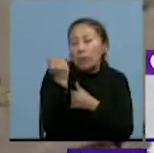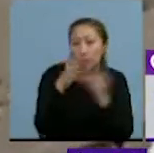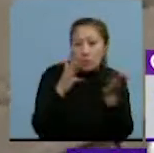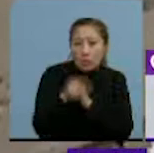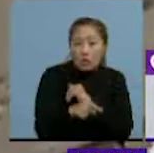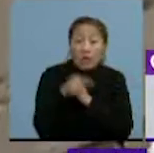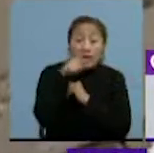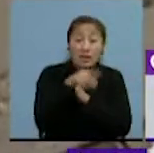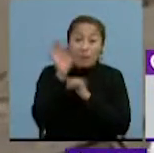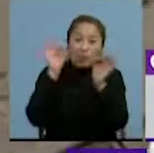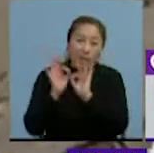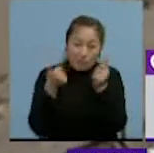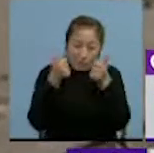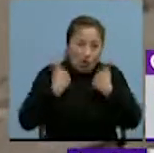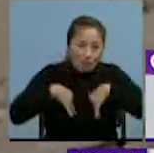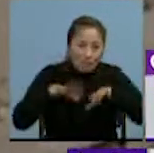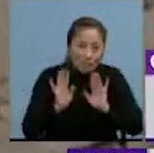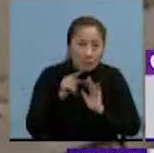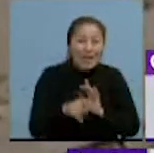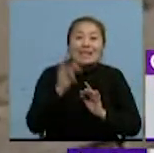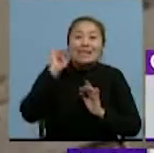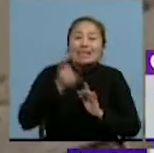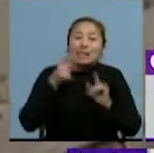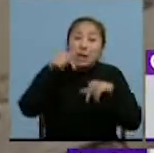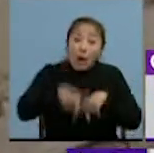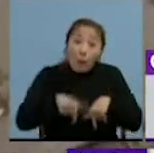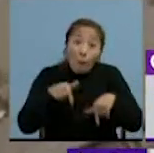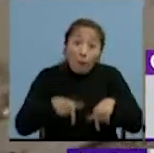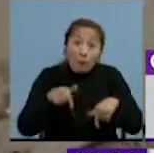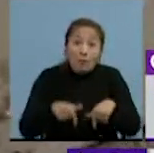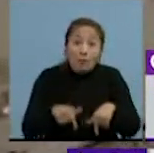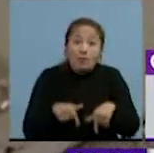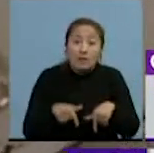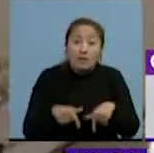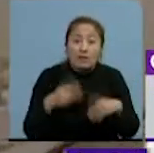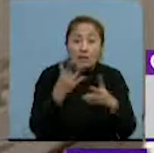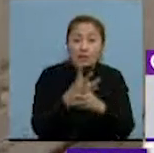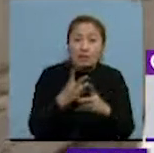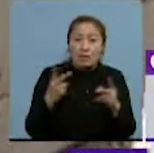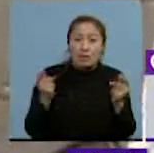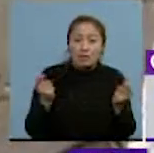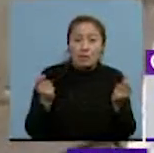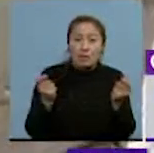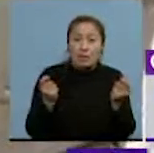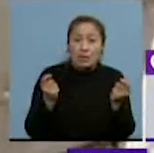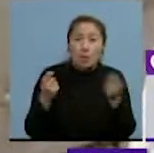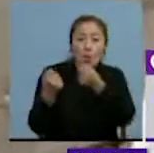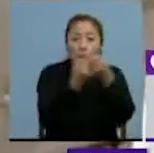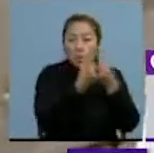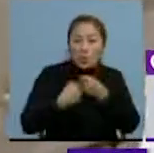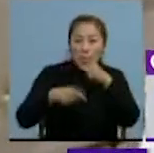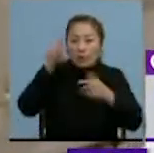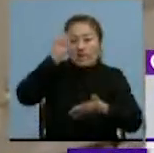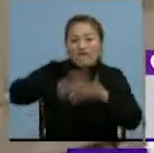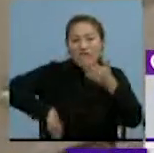ese programa no tenemos problema. En lo que sí estamos ahora con que hemos terminado ya un convenio que se firma, en